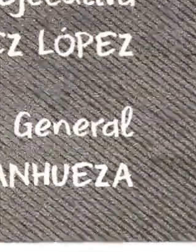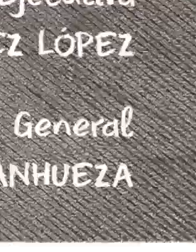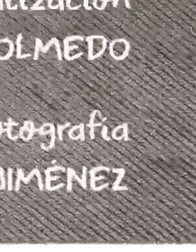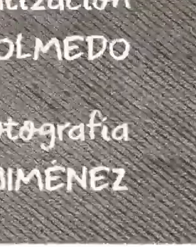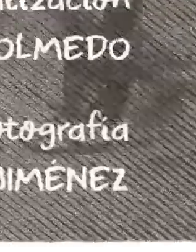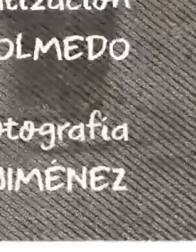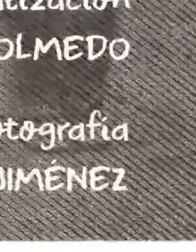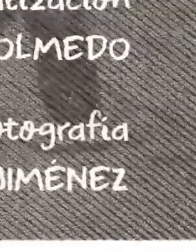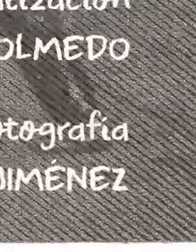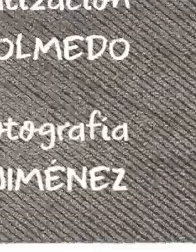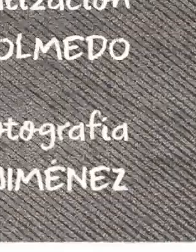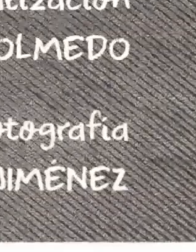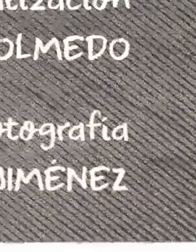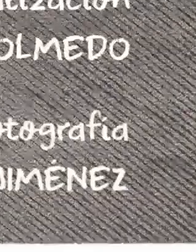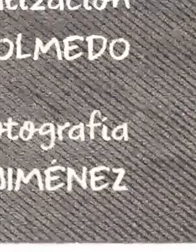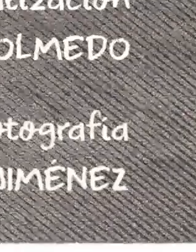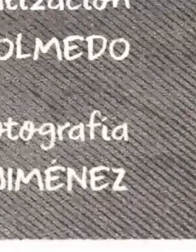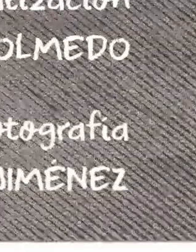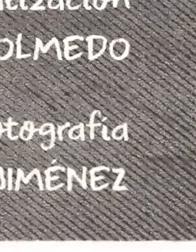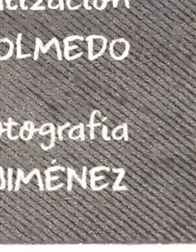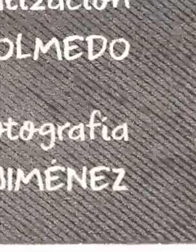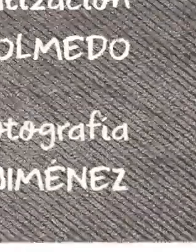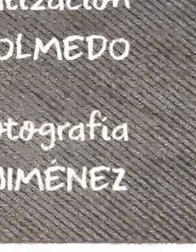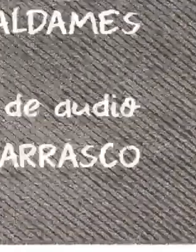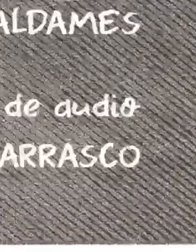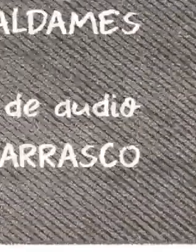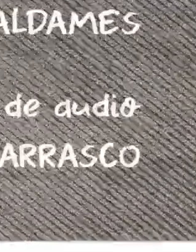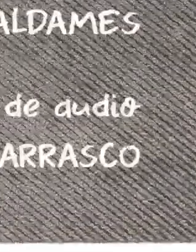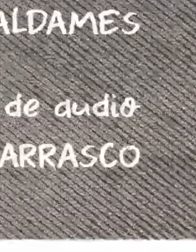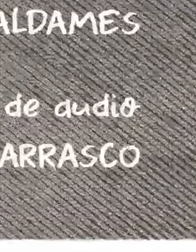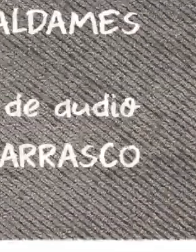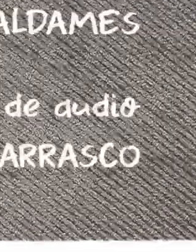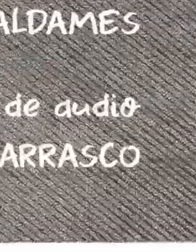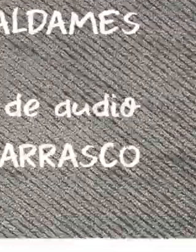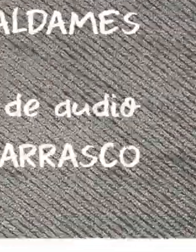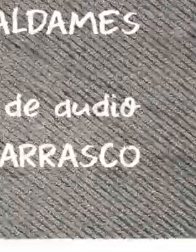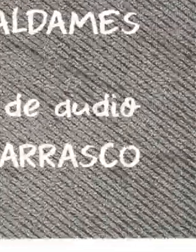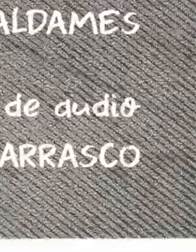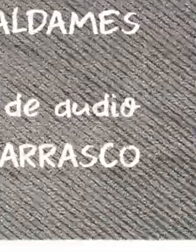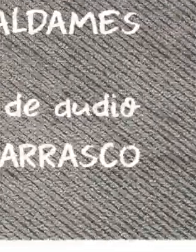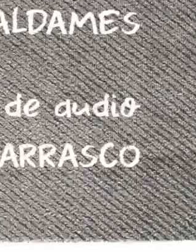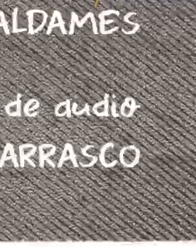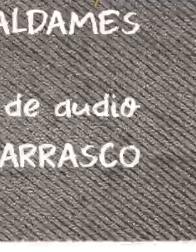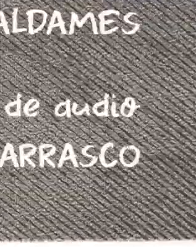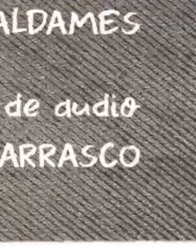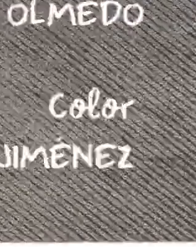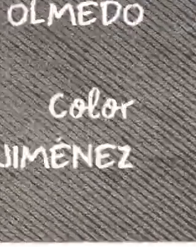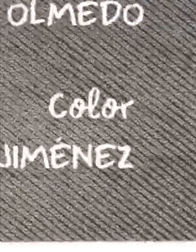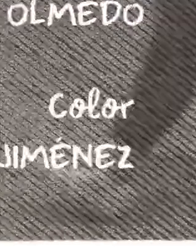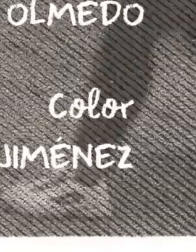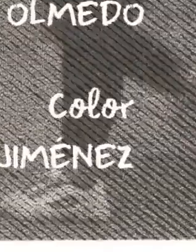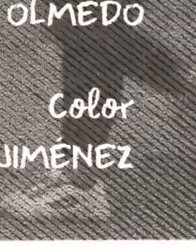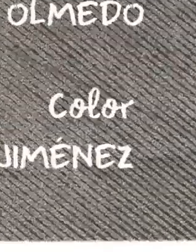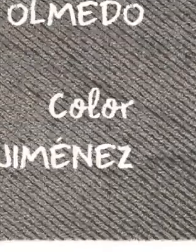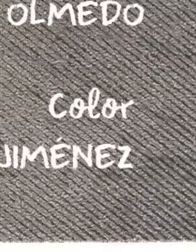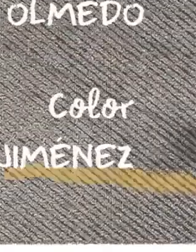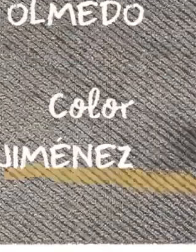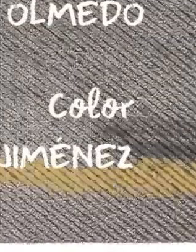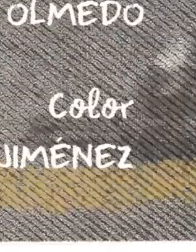y por último, el protagonista que llega en su patineta. Su hermana lo toma en sus brazos y la familia se besa y abraza.